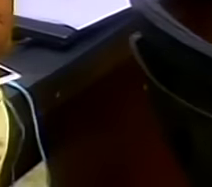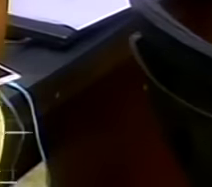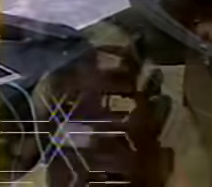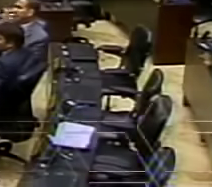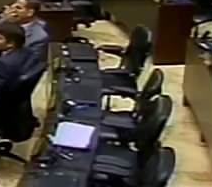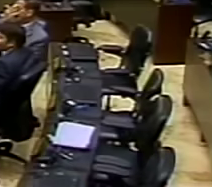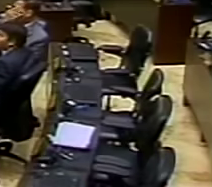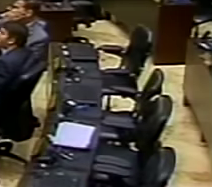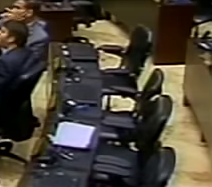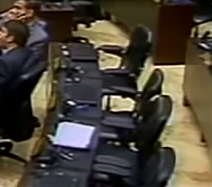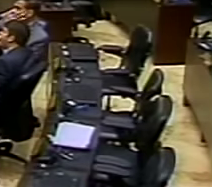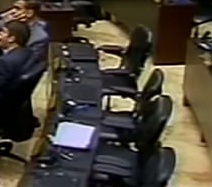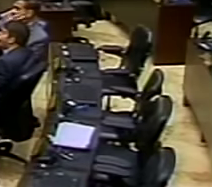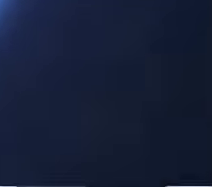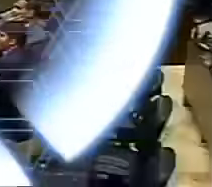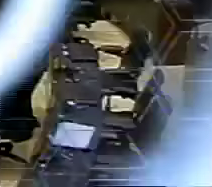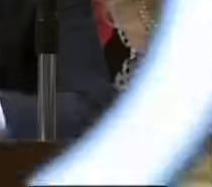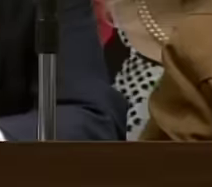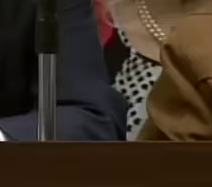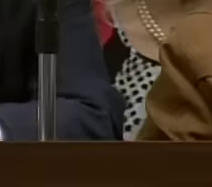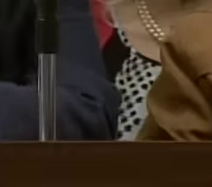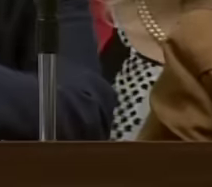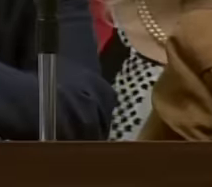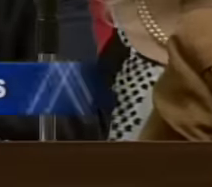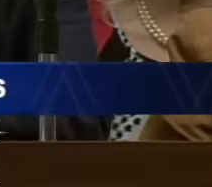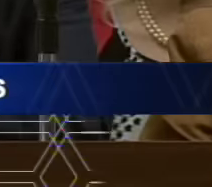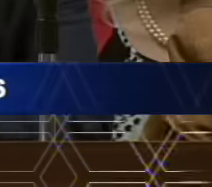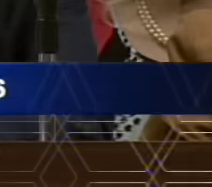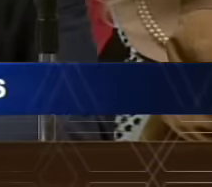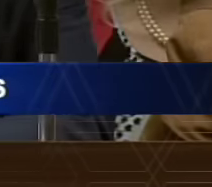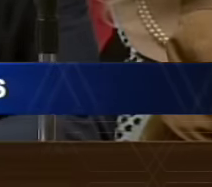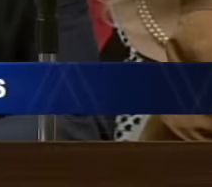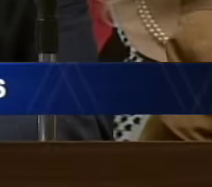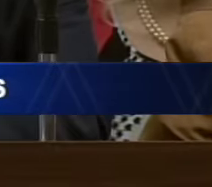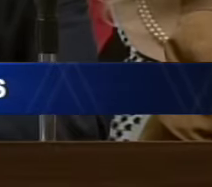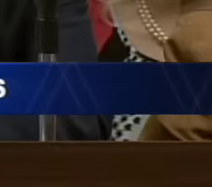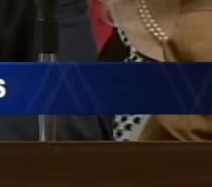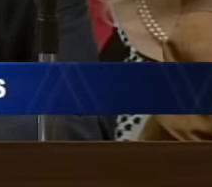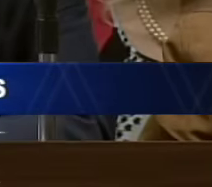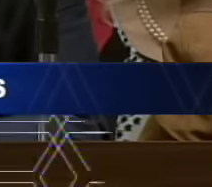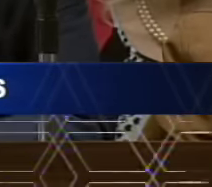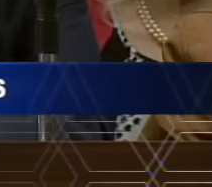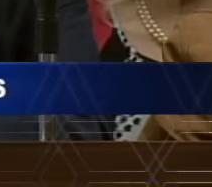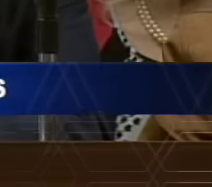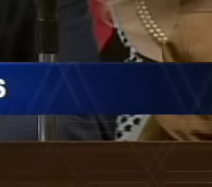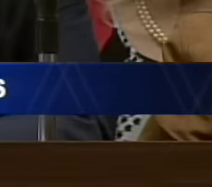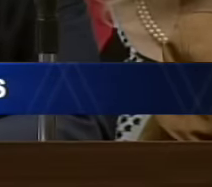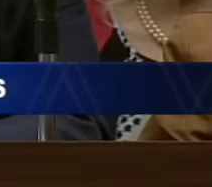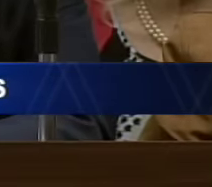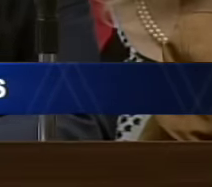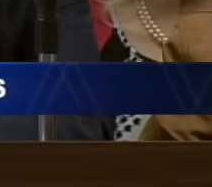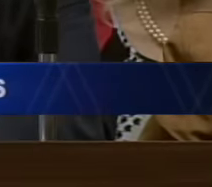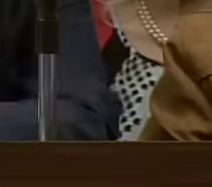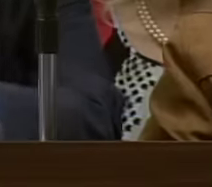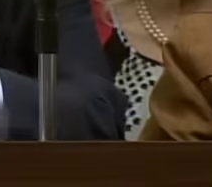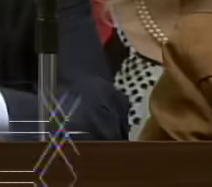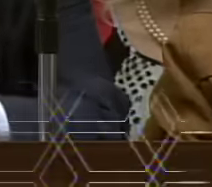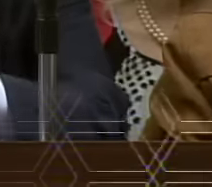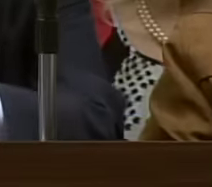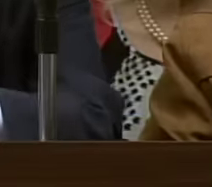Derechos Humanos sin celebraciones ocho federaciones educativas exigen al ejecutivo